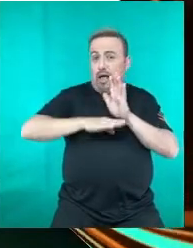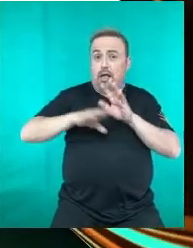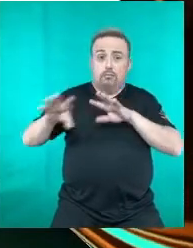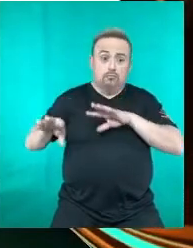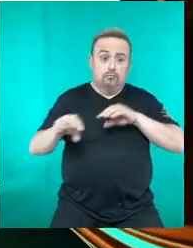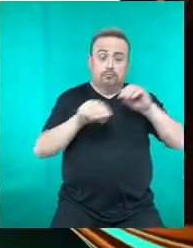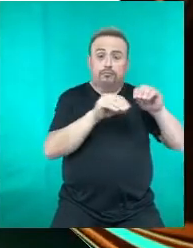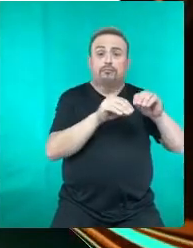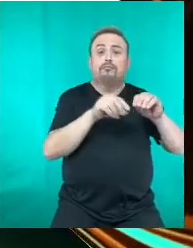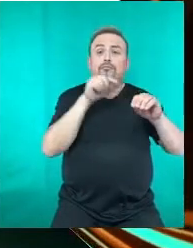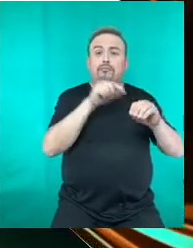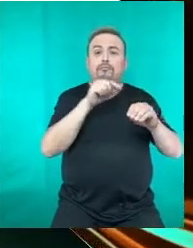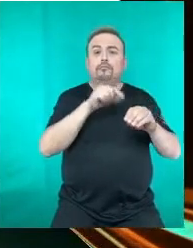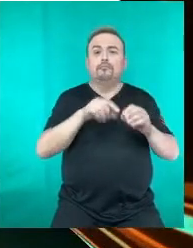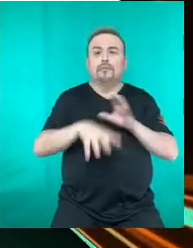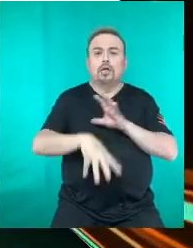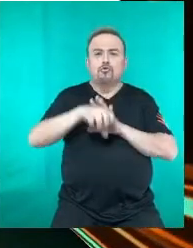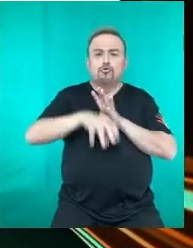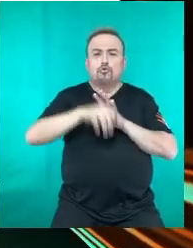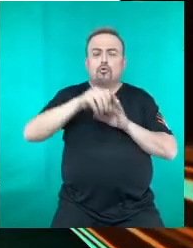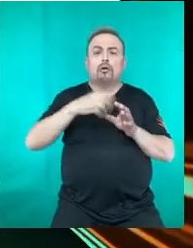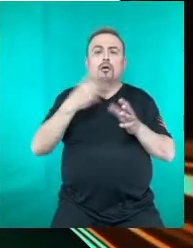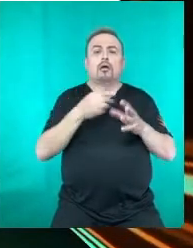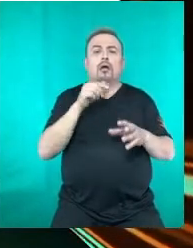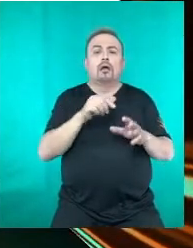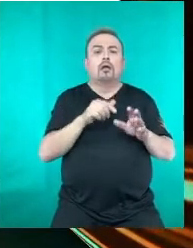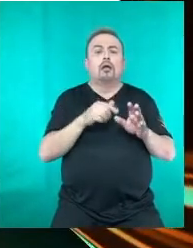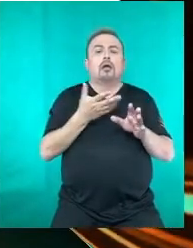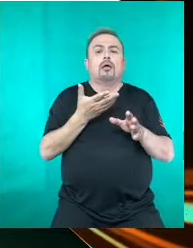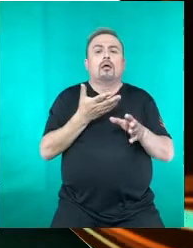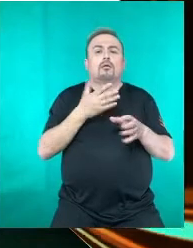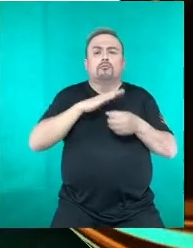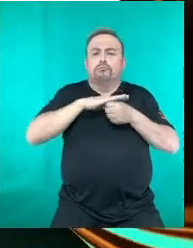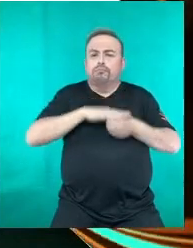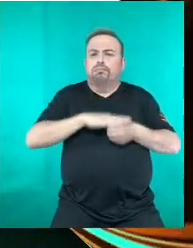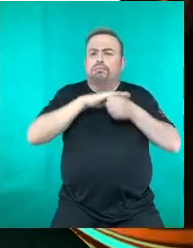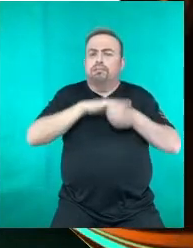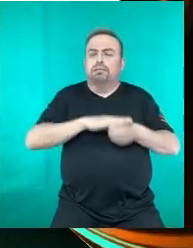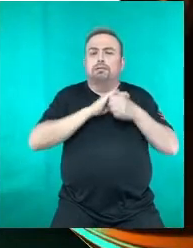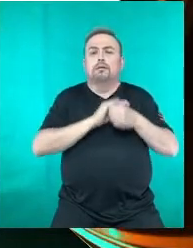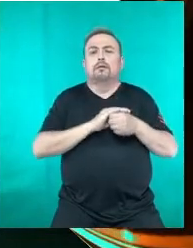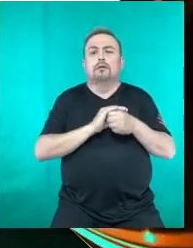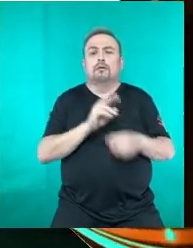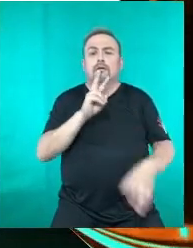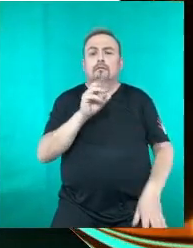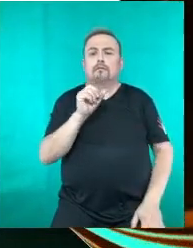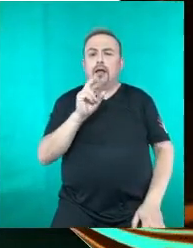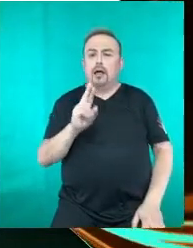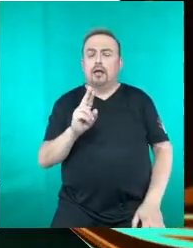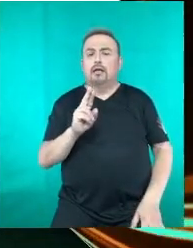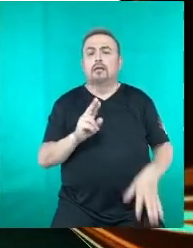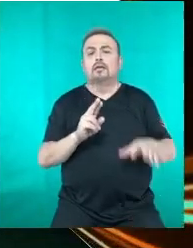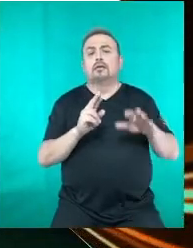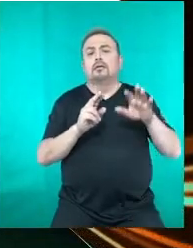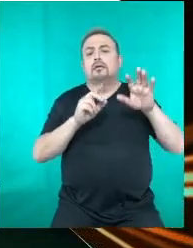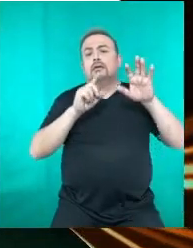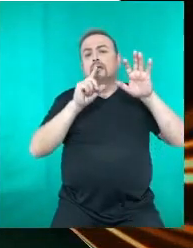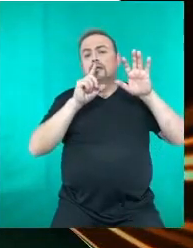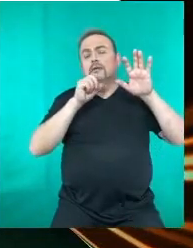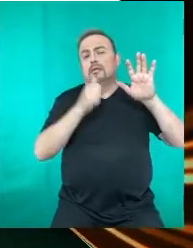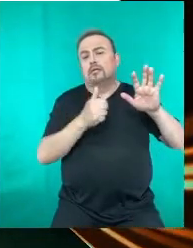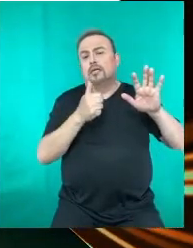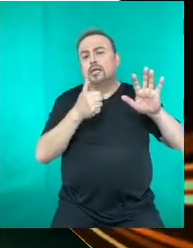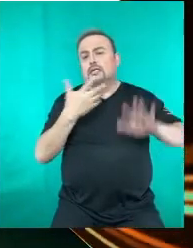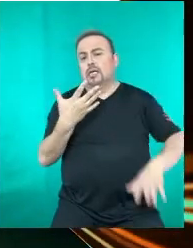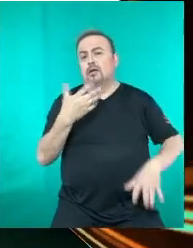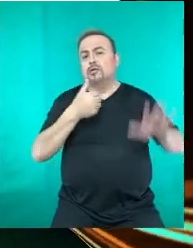Va a tener aquí una bomba de alta presión que va a subir, vamos a decir, de unos 4 bar o 3 bar a 65, 68 bar para lograr